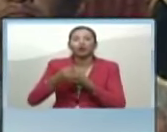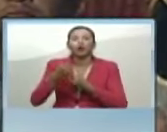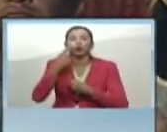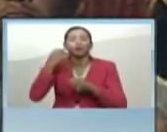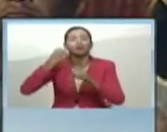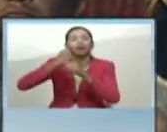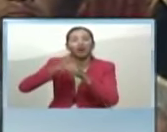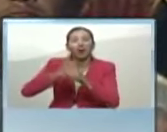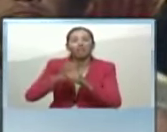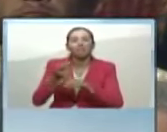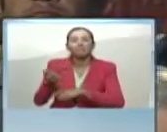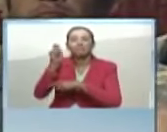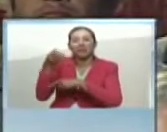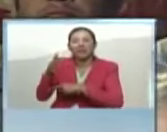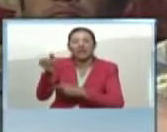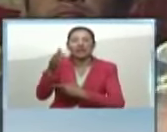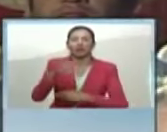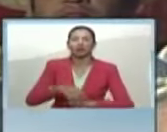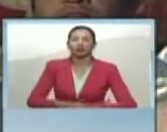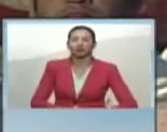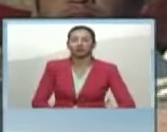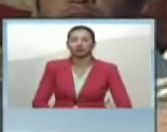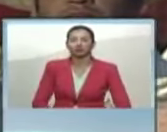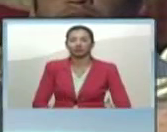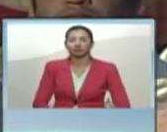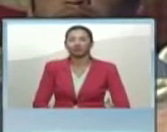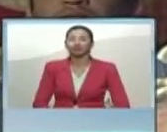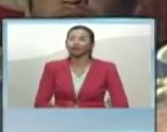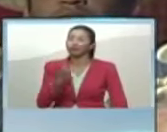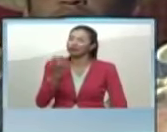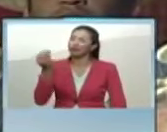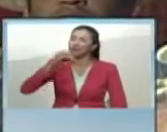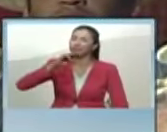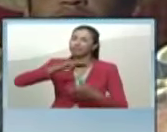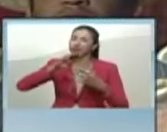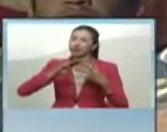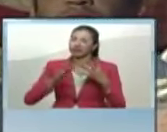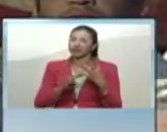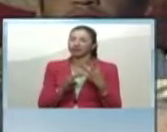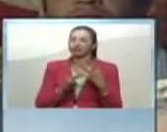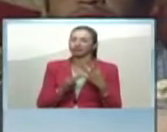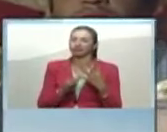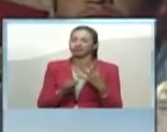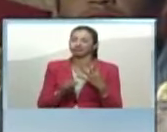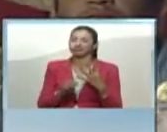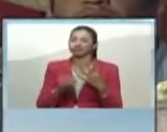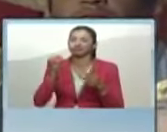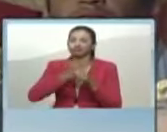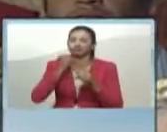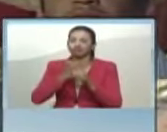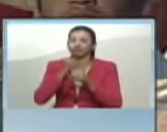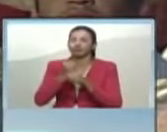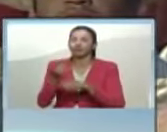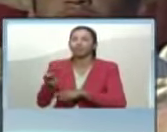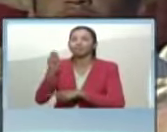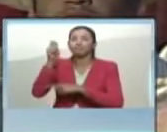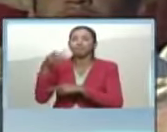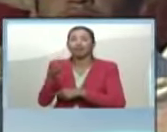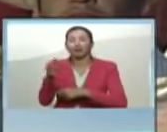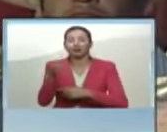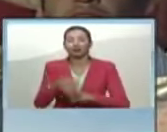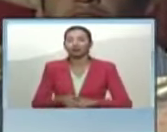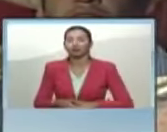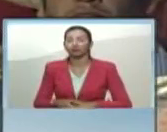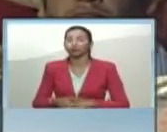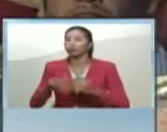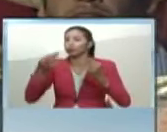Entonces, deberíamos de realmente tener insumos en cuanto al tema de pesca, pues, porque los insumos están